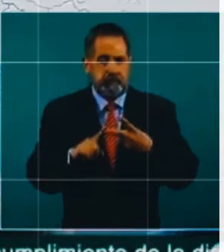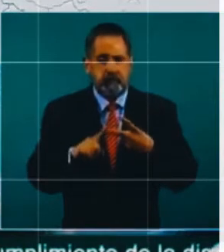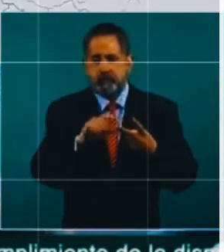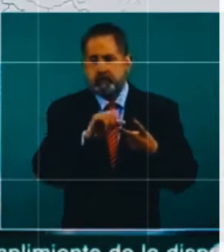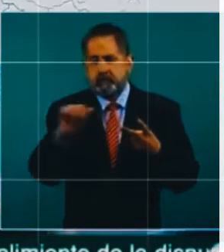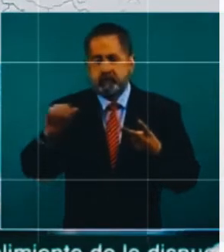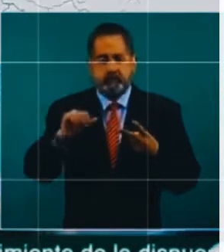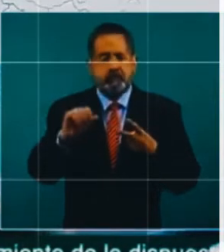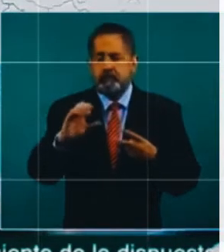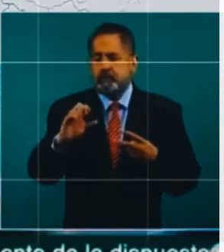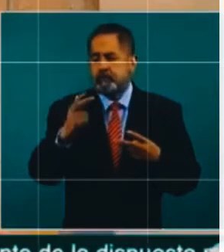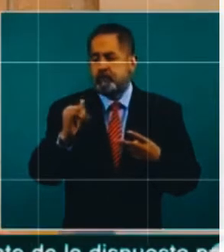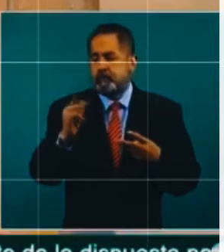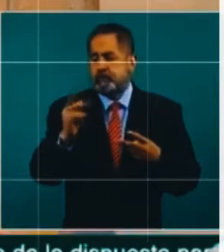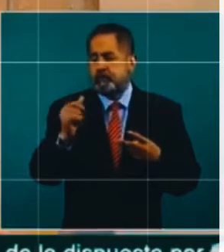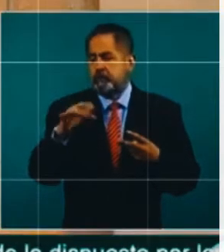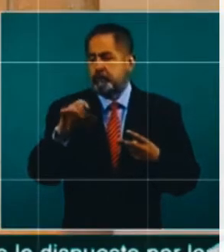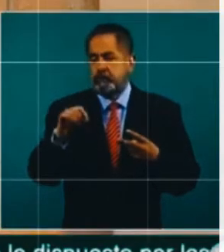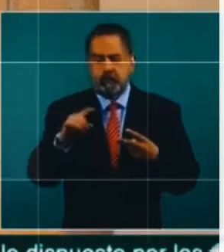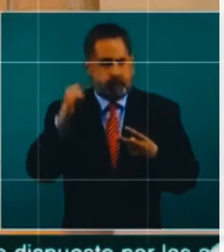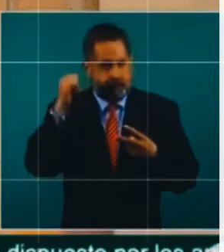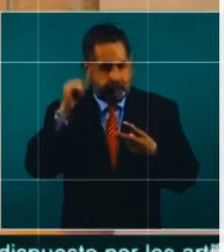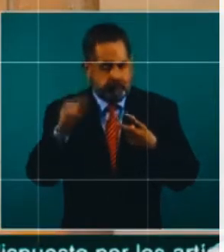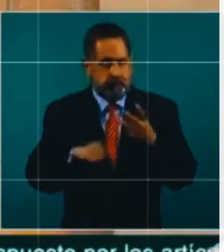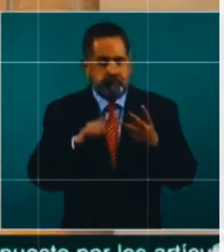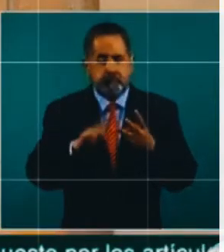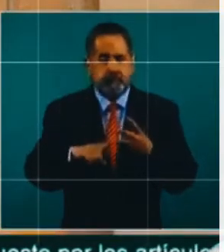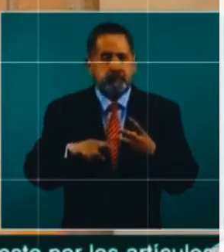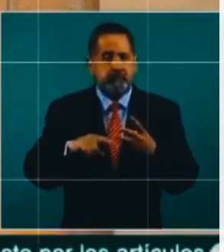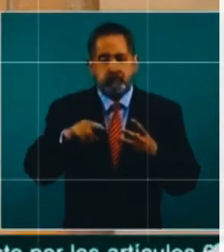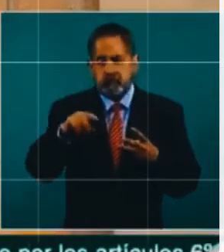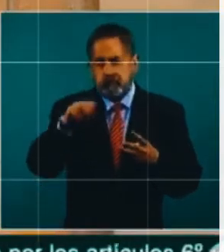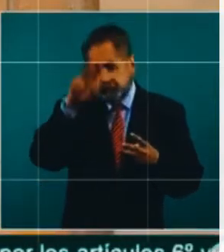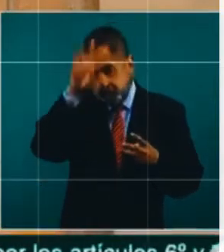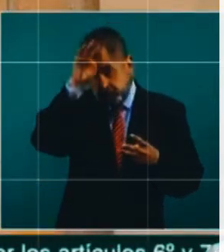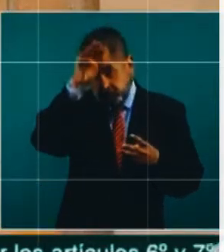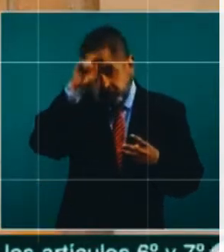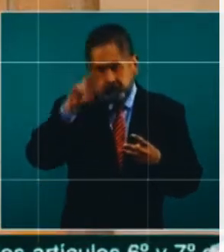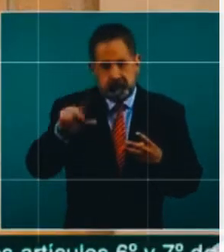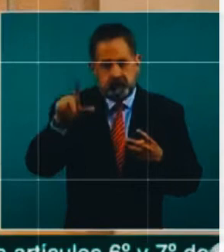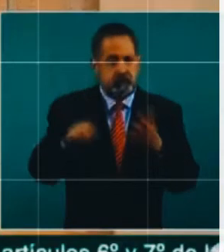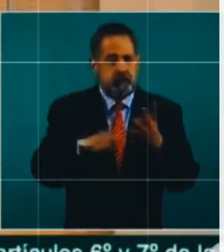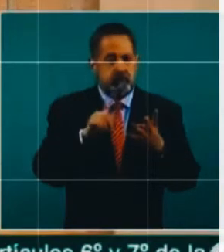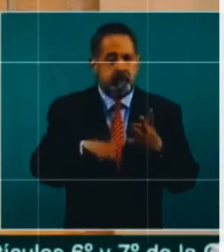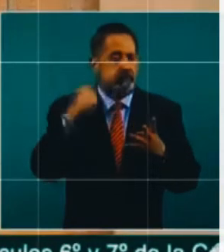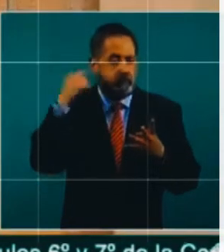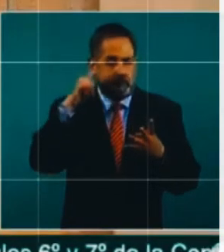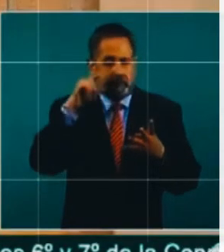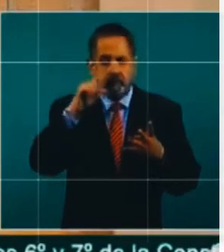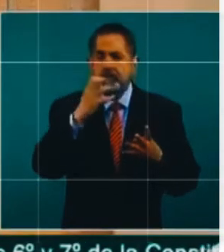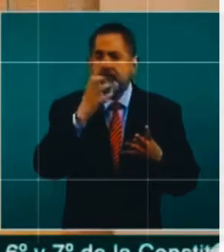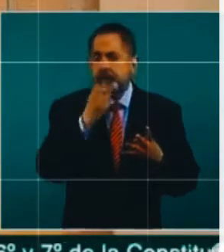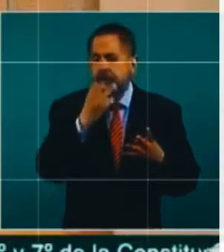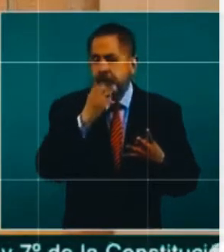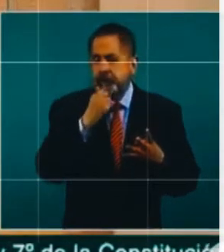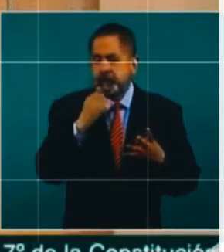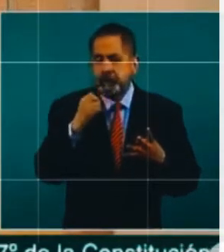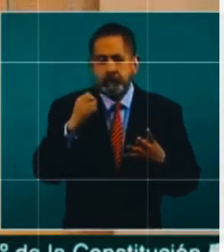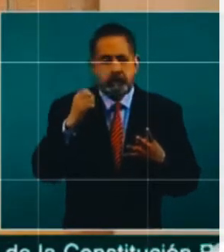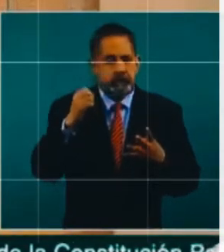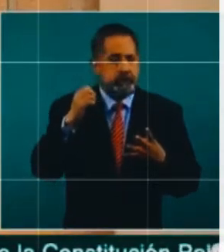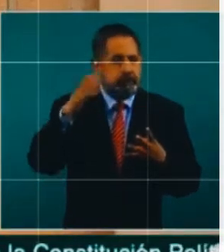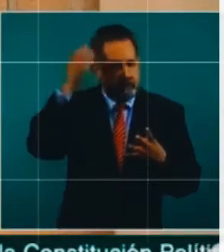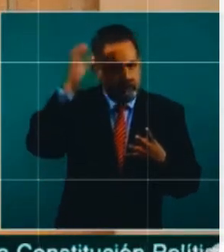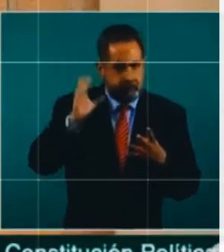hacia Chilpancingo, la número 3 a Monterrey, Nuevo León, la número 4, Guadalajara, Tepic y